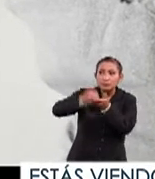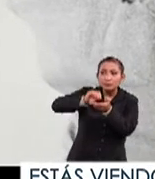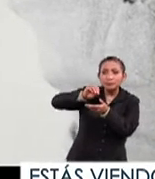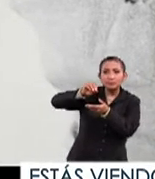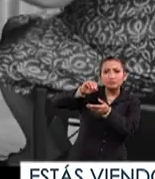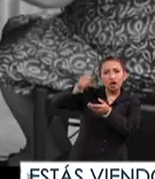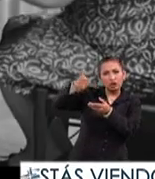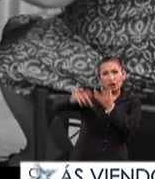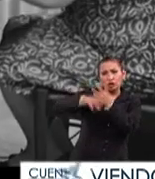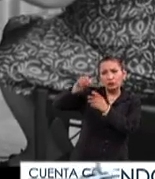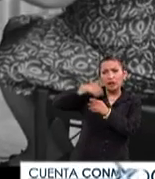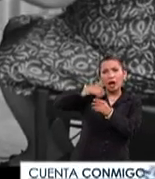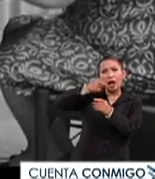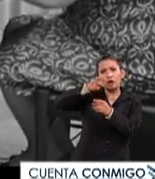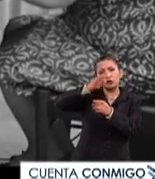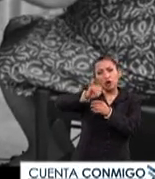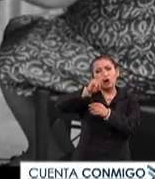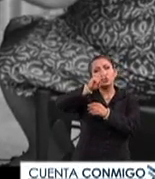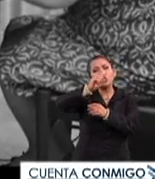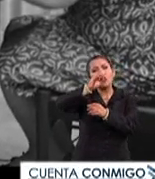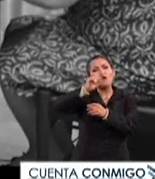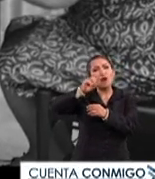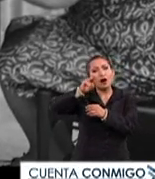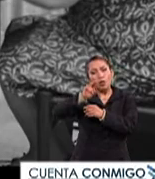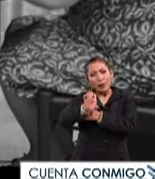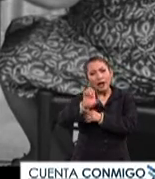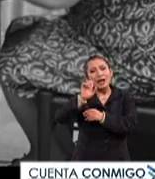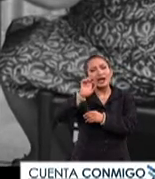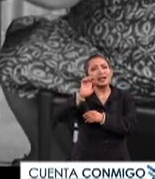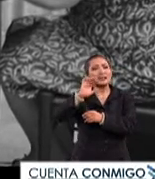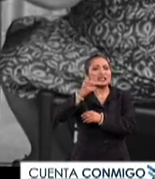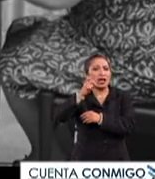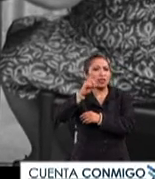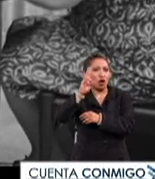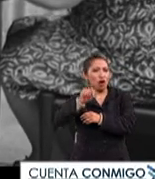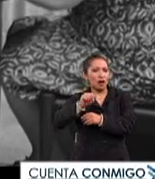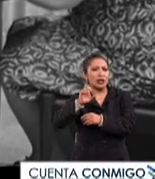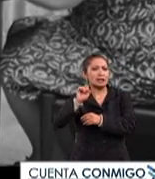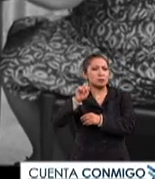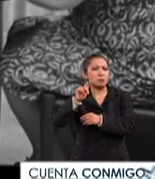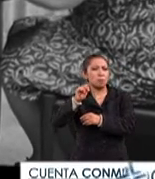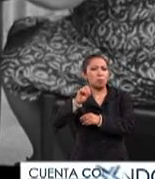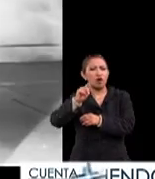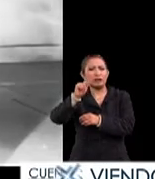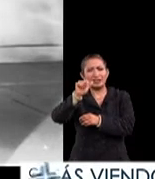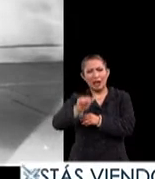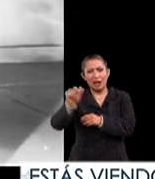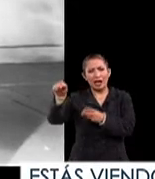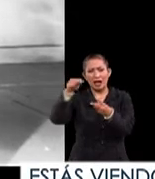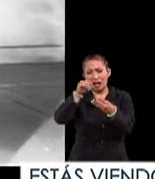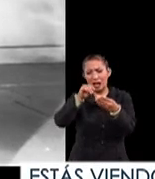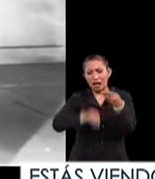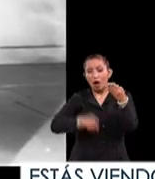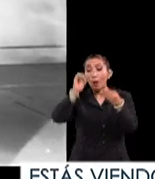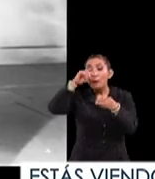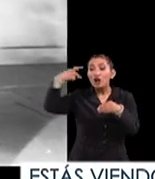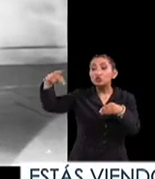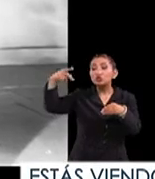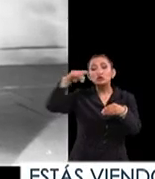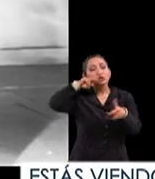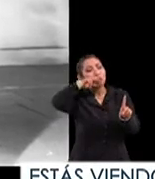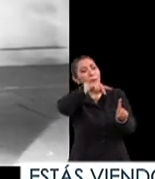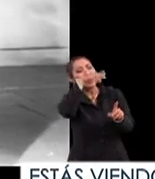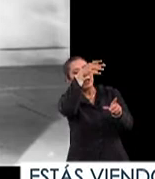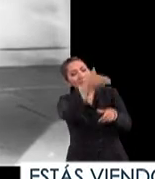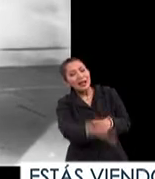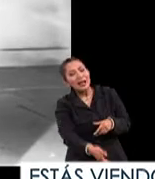otros autores como Truffaut, como Chabrol, como Spota, ¿no? De la opinión que tenían